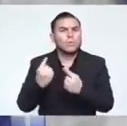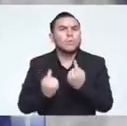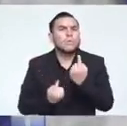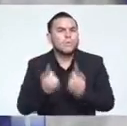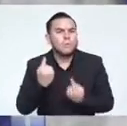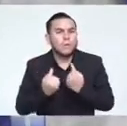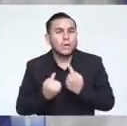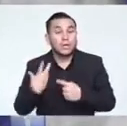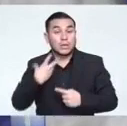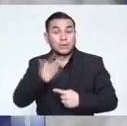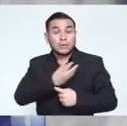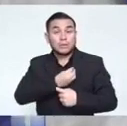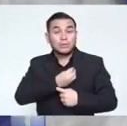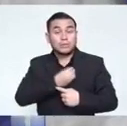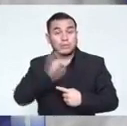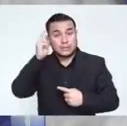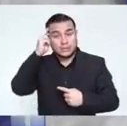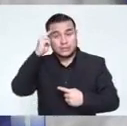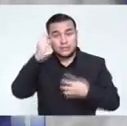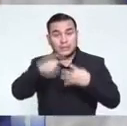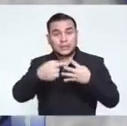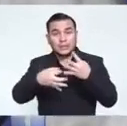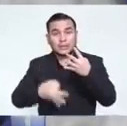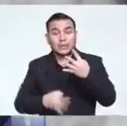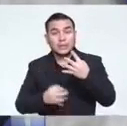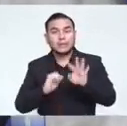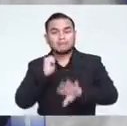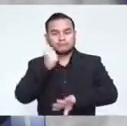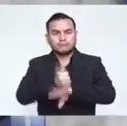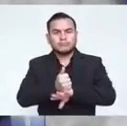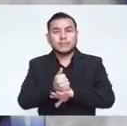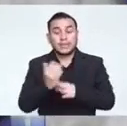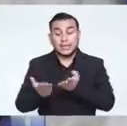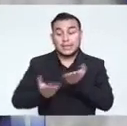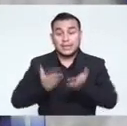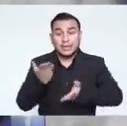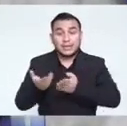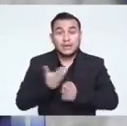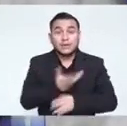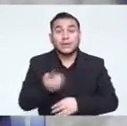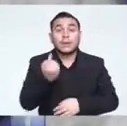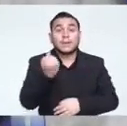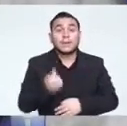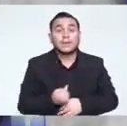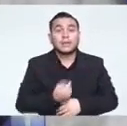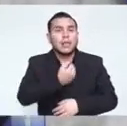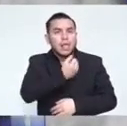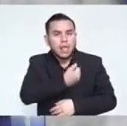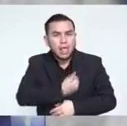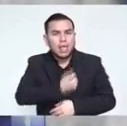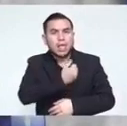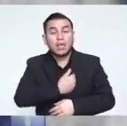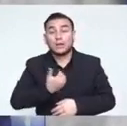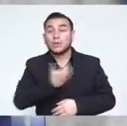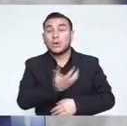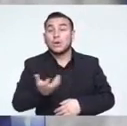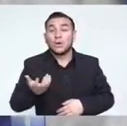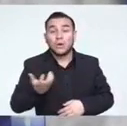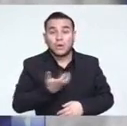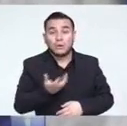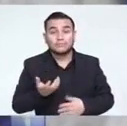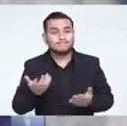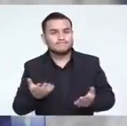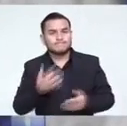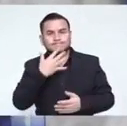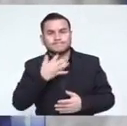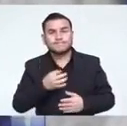eso es lo que nosotros pedimos, los marcos legales para atender a esa gente, para atender a toda esa gente que ha quedado en esas condiciones. Es